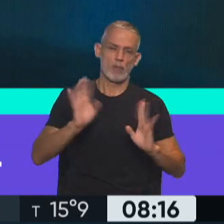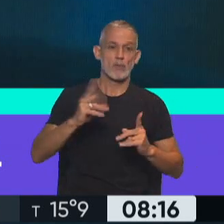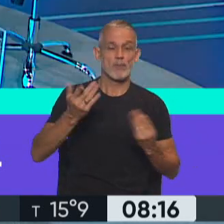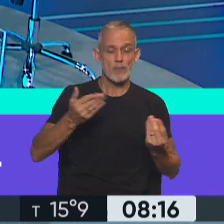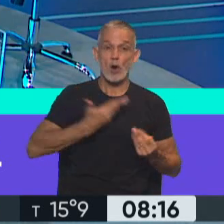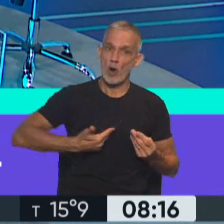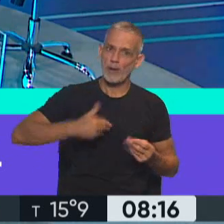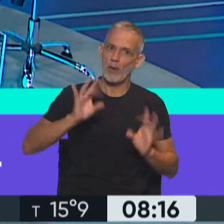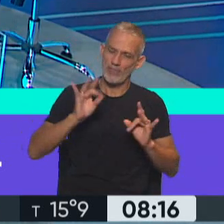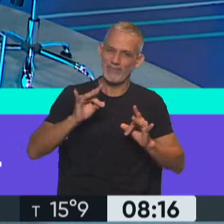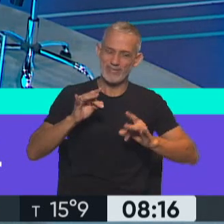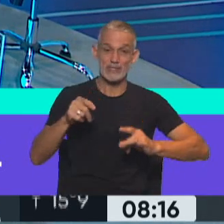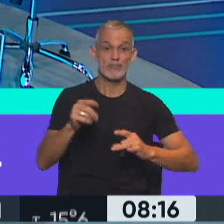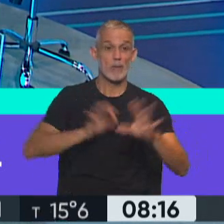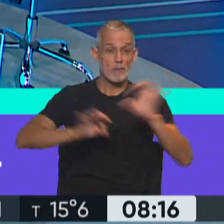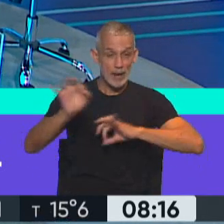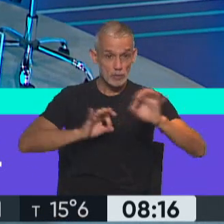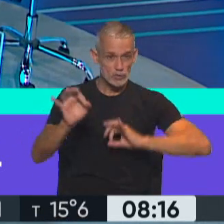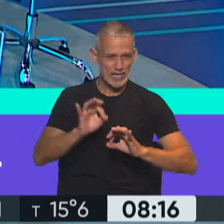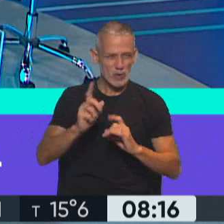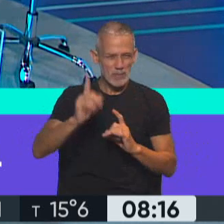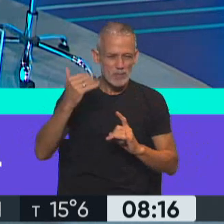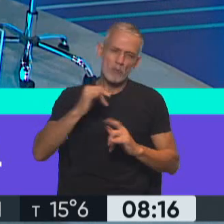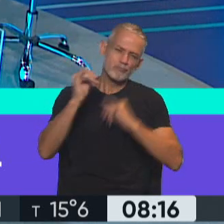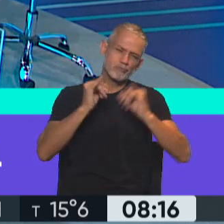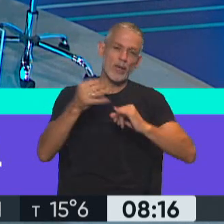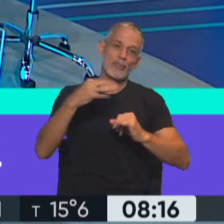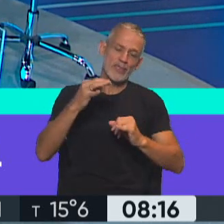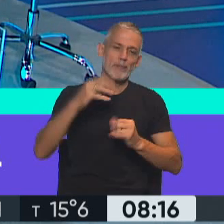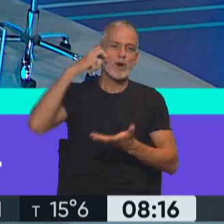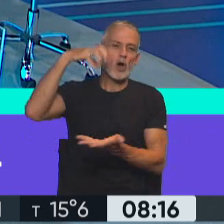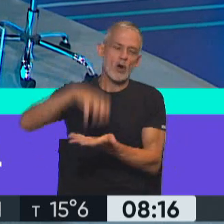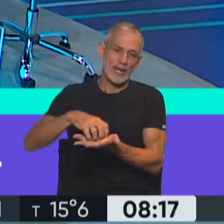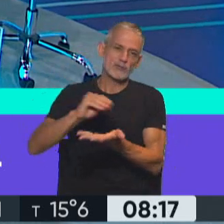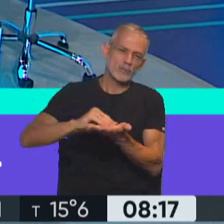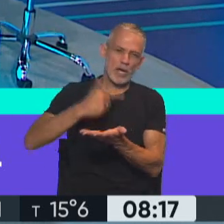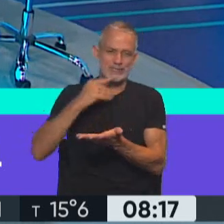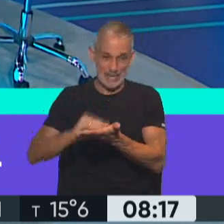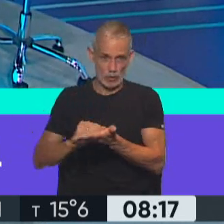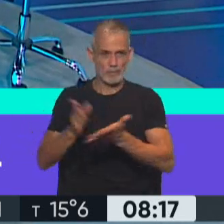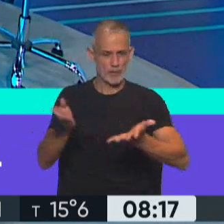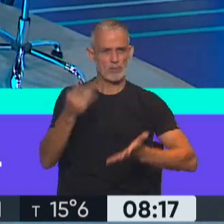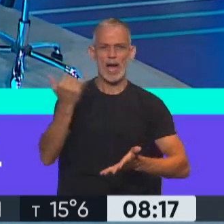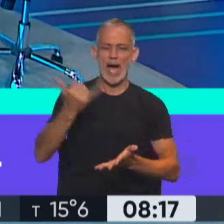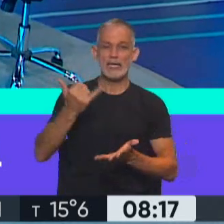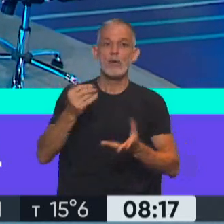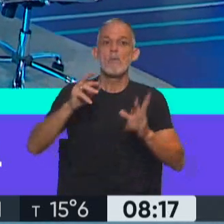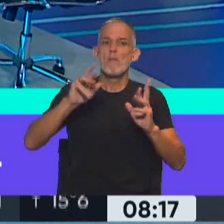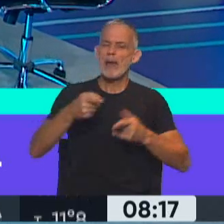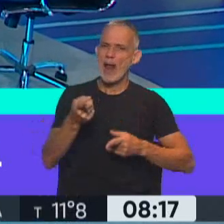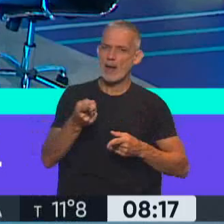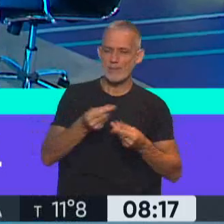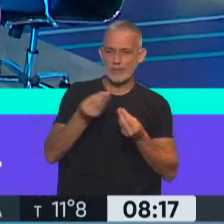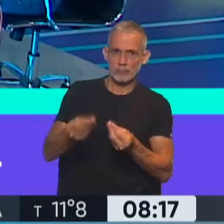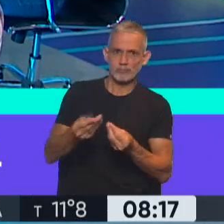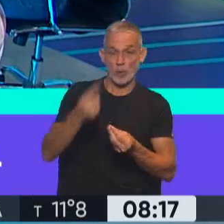complicado. Obviamente este proyecto, como lo venimos contando, tiene que pasar por el Congreso Nacional. Ahora hay una alternativa que presentó,